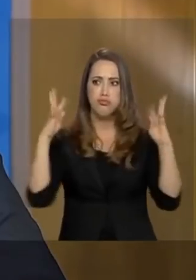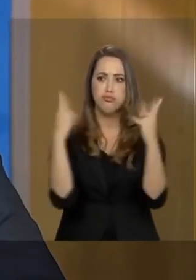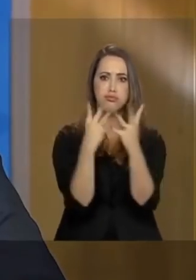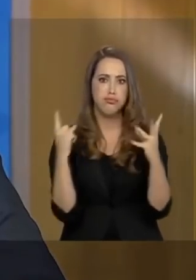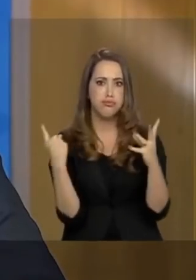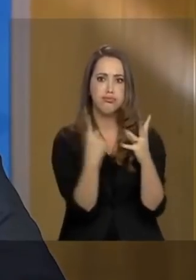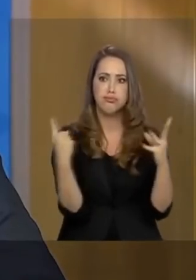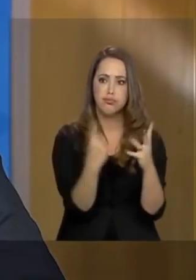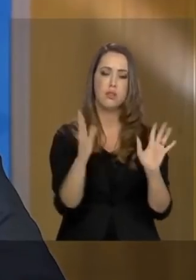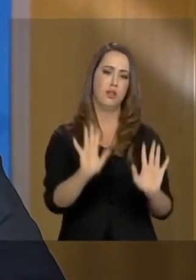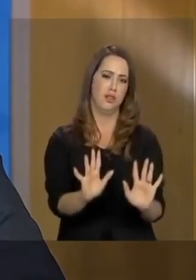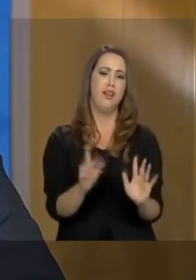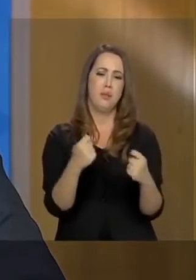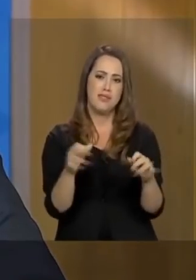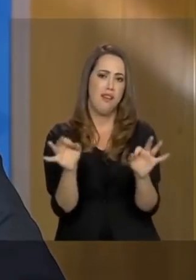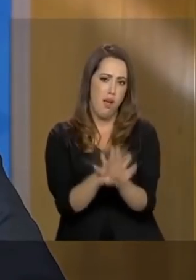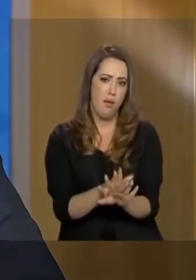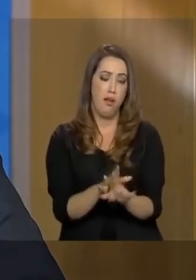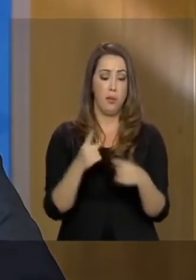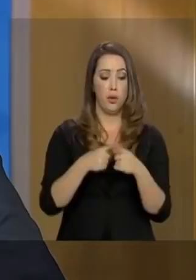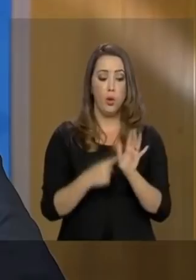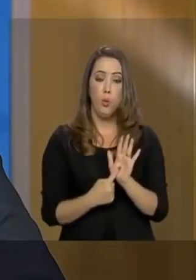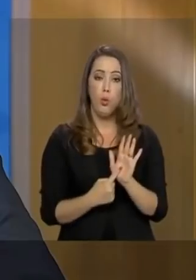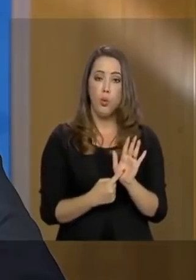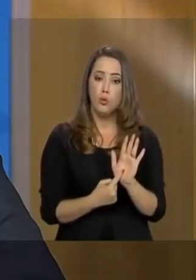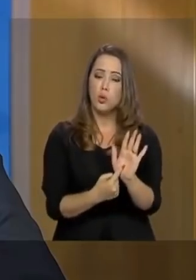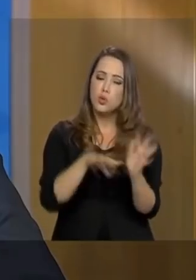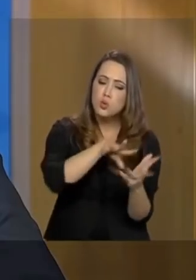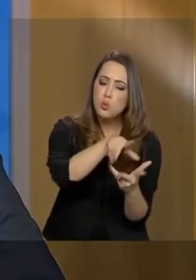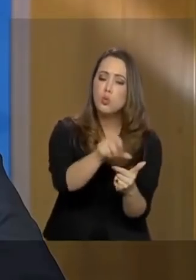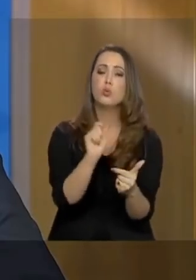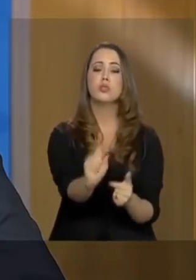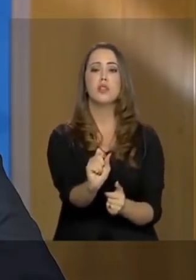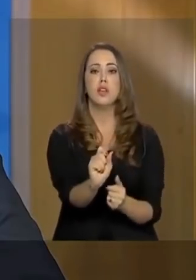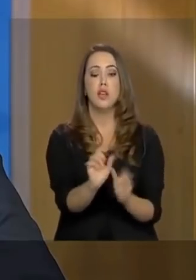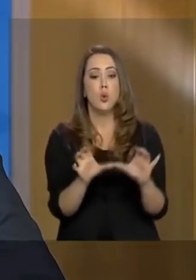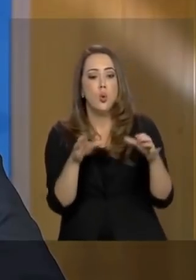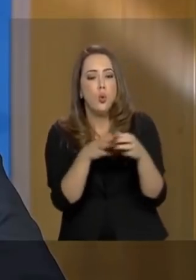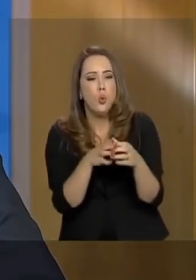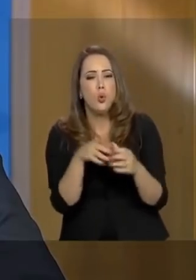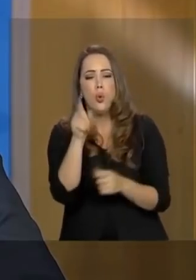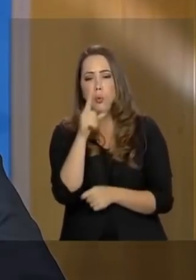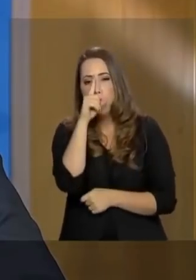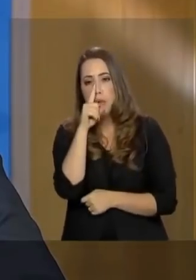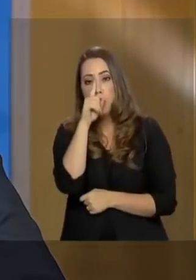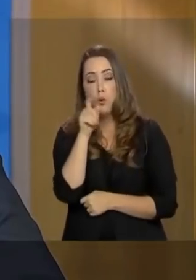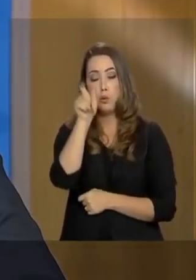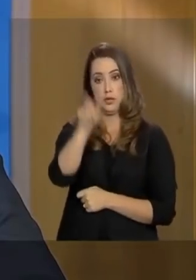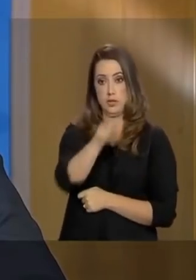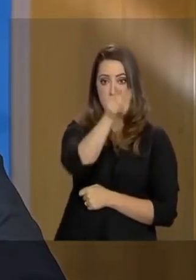los acontecimientos en el mundo demuestran que el grupo de riesgo es el de las personas mayores de 60 años entonces por qué cerrar